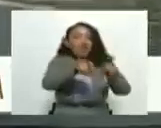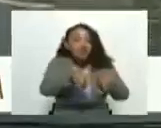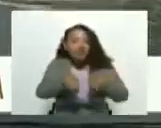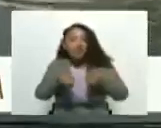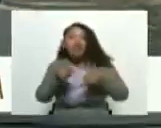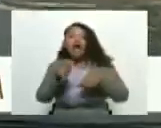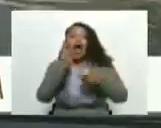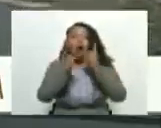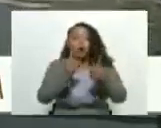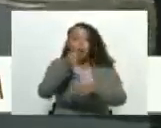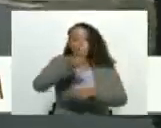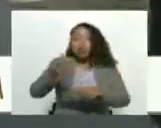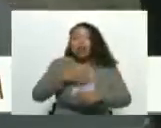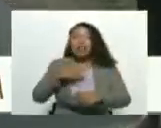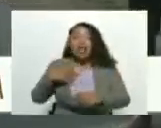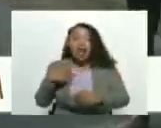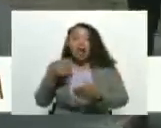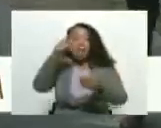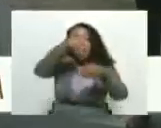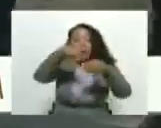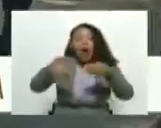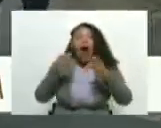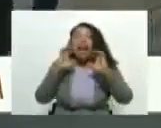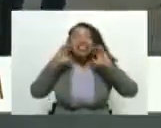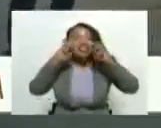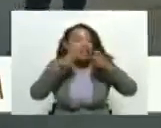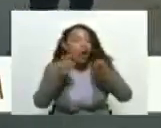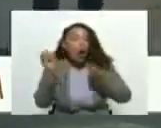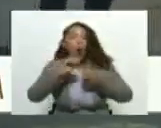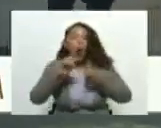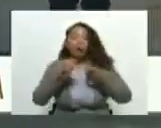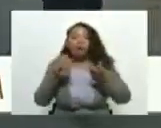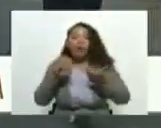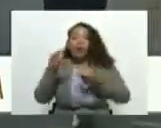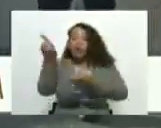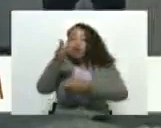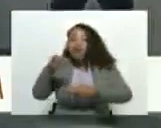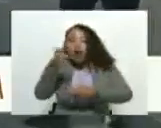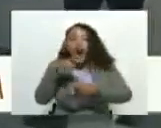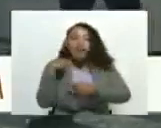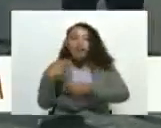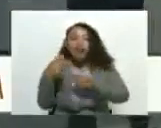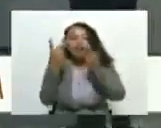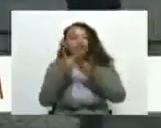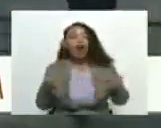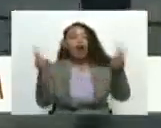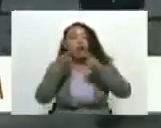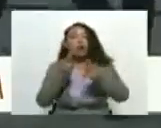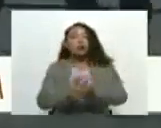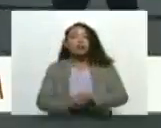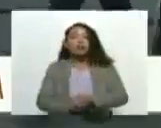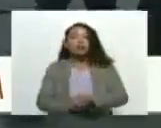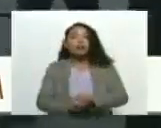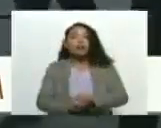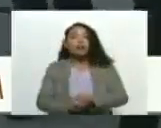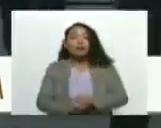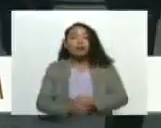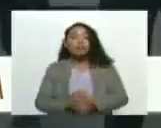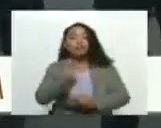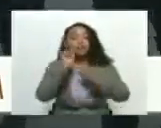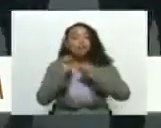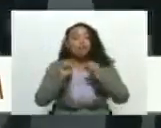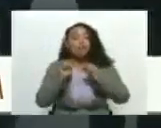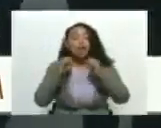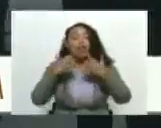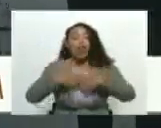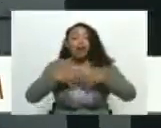sembrar maíz y buscaban el financiamiento en el mercado de valores. Así que aquí está, motor banca, motor